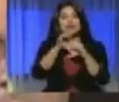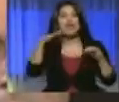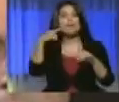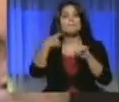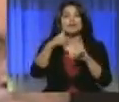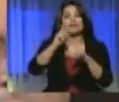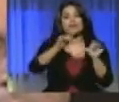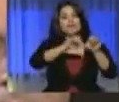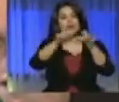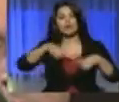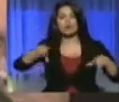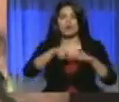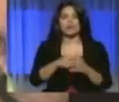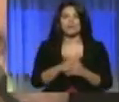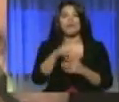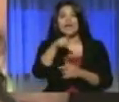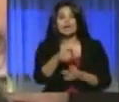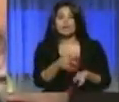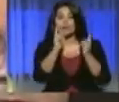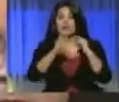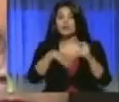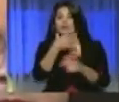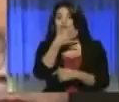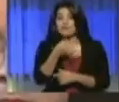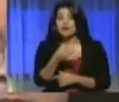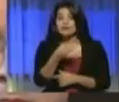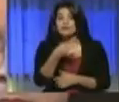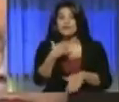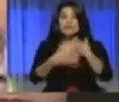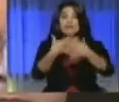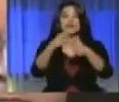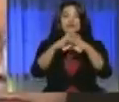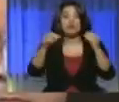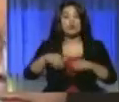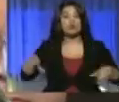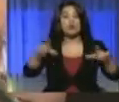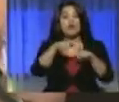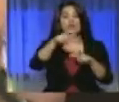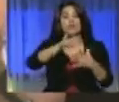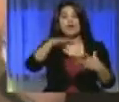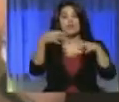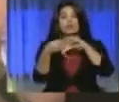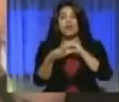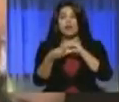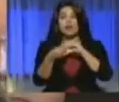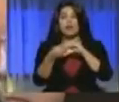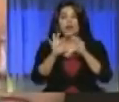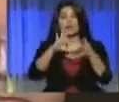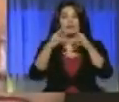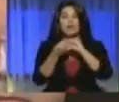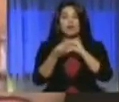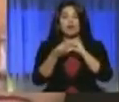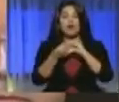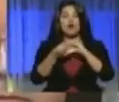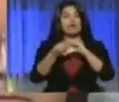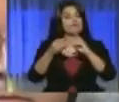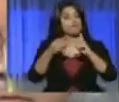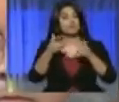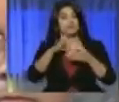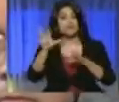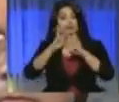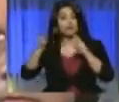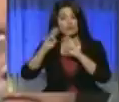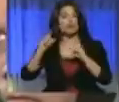topografía. Eso nos va a permitir a nosotros desarrollar un cuadrante que esté ajustado a una fórmula que estamos creando de acuerdo